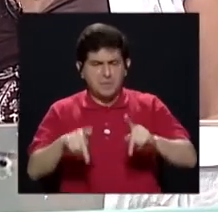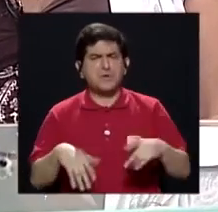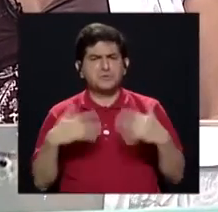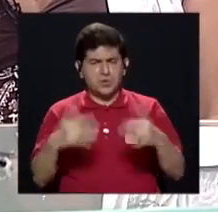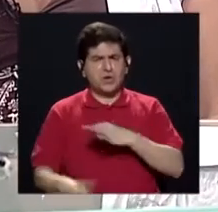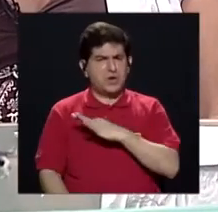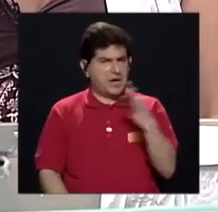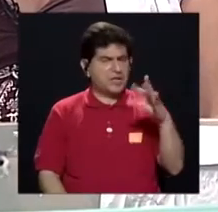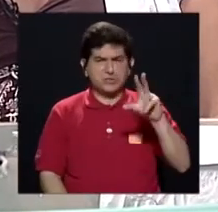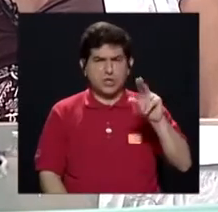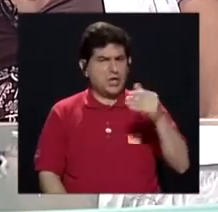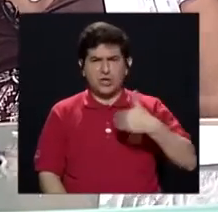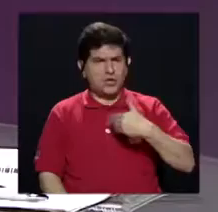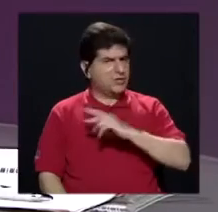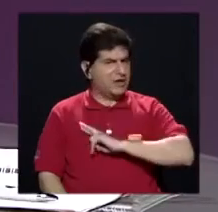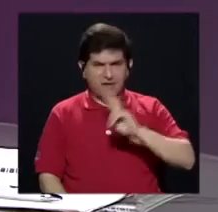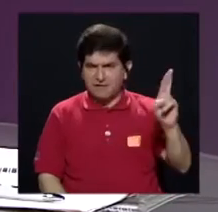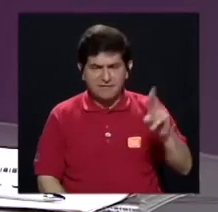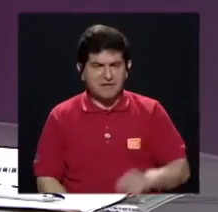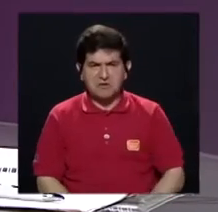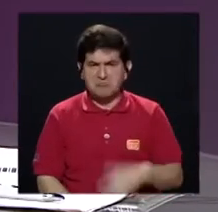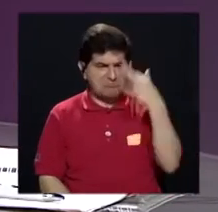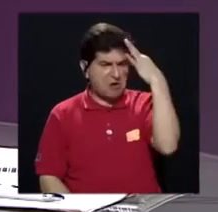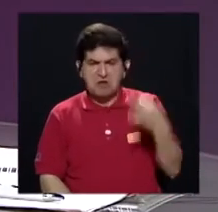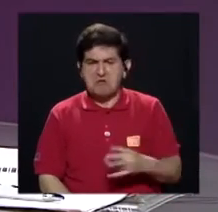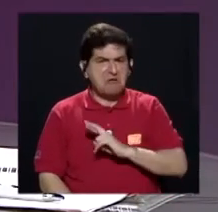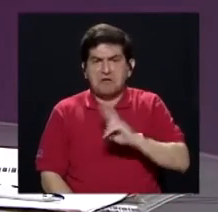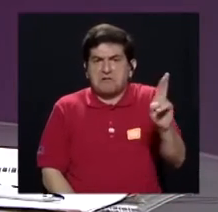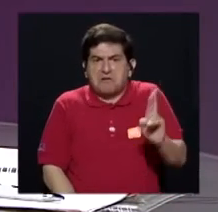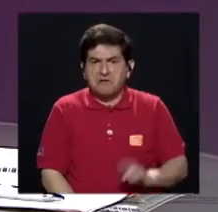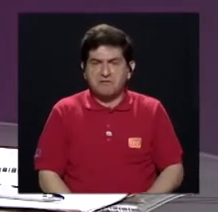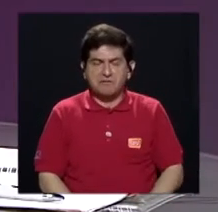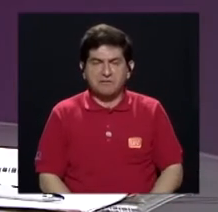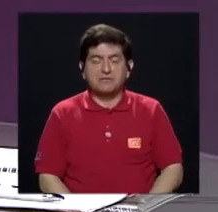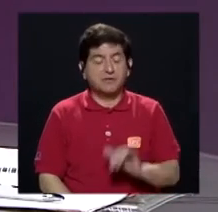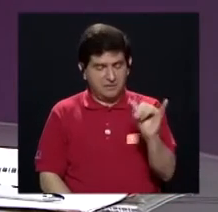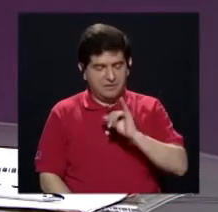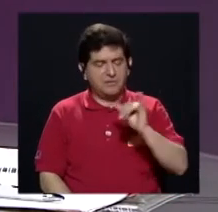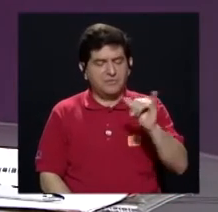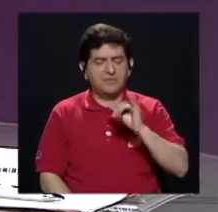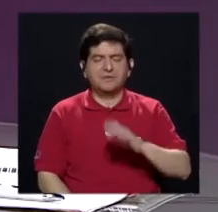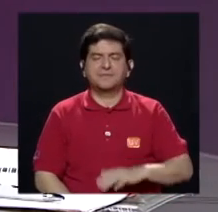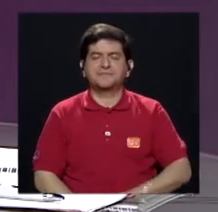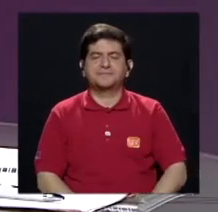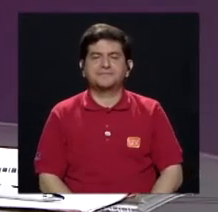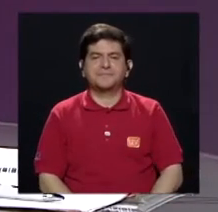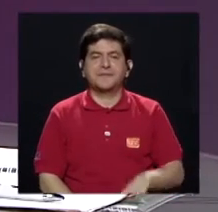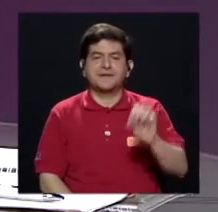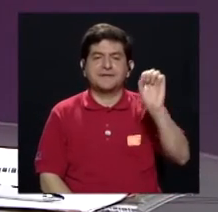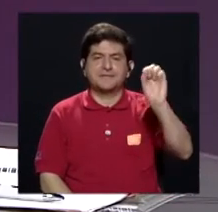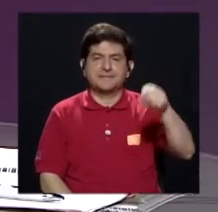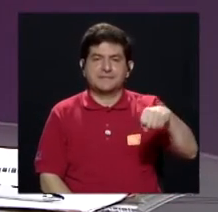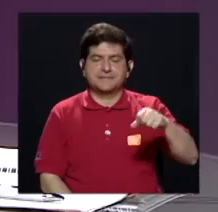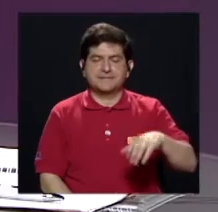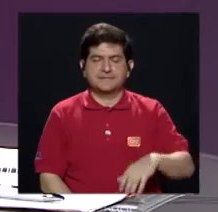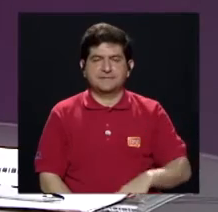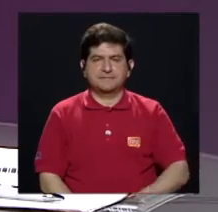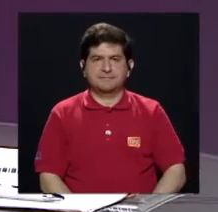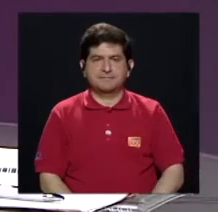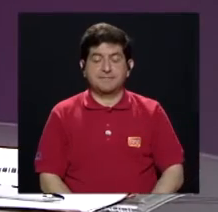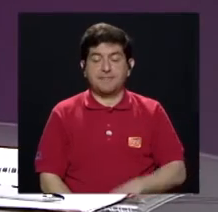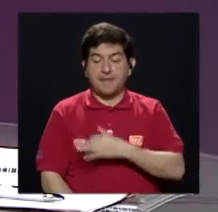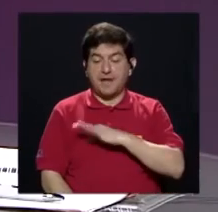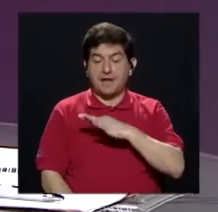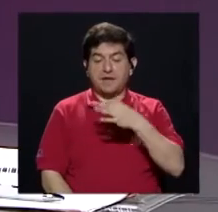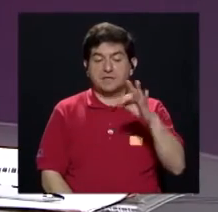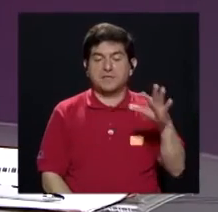espirituales que no son religiosas. Exactamente. Ni creen en las religiones. Exactamente. Entonces, también. Sí. Y entonces la